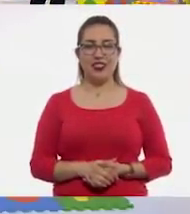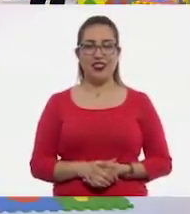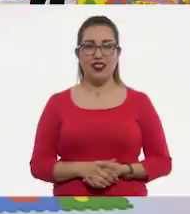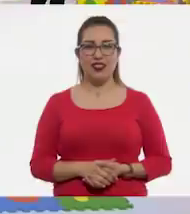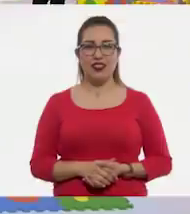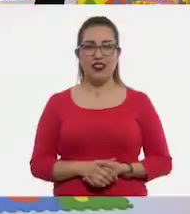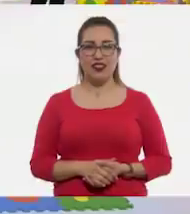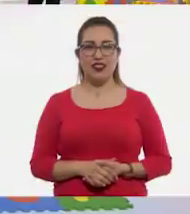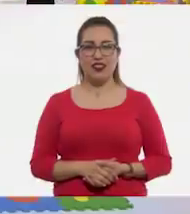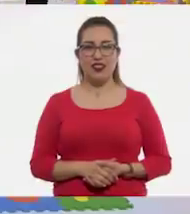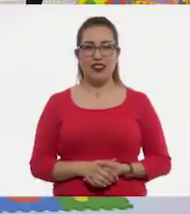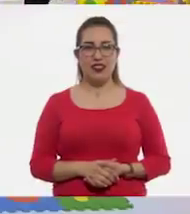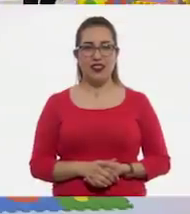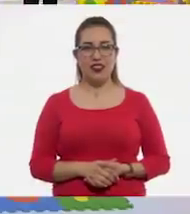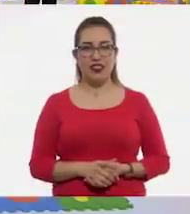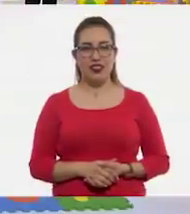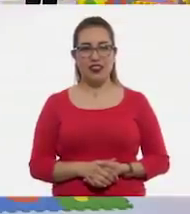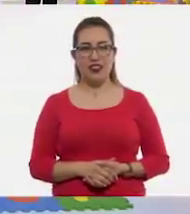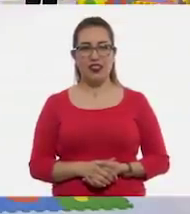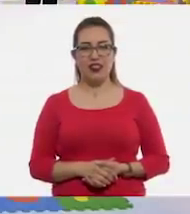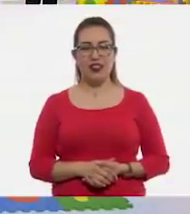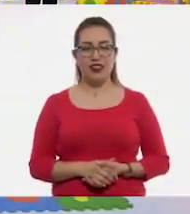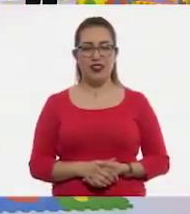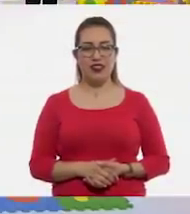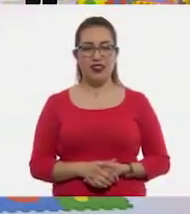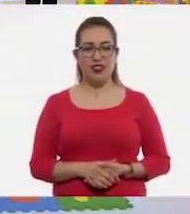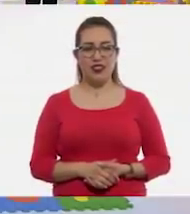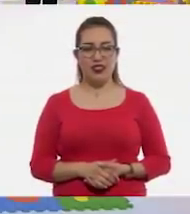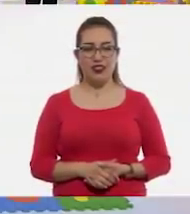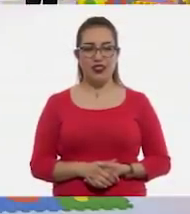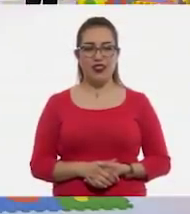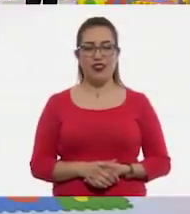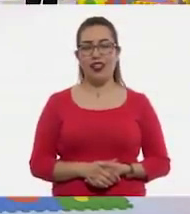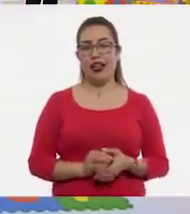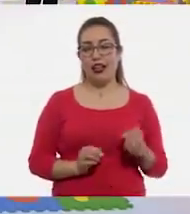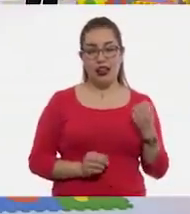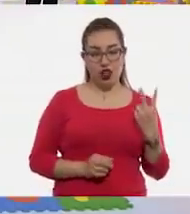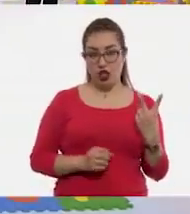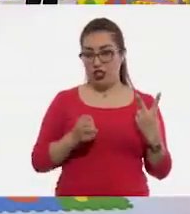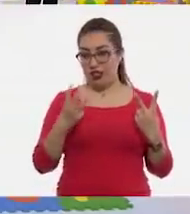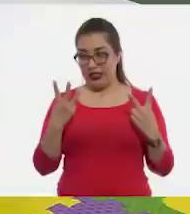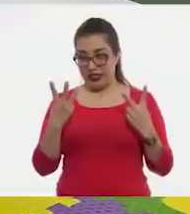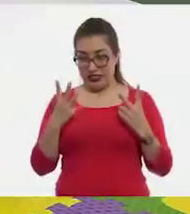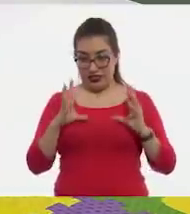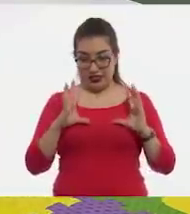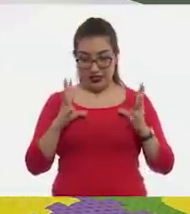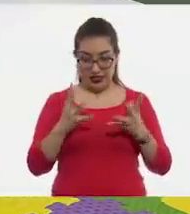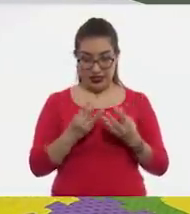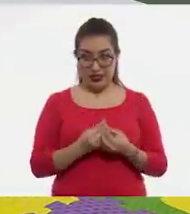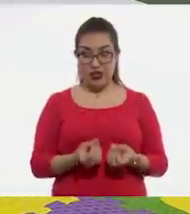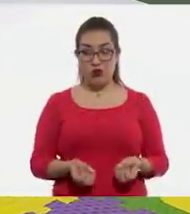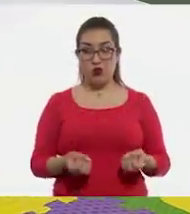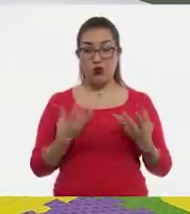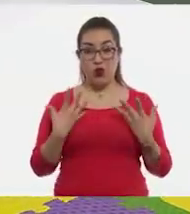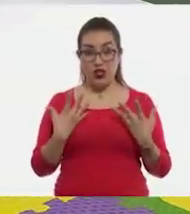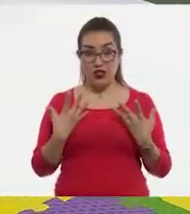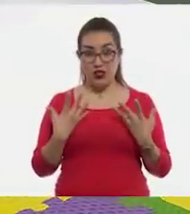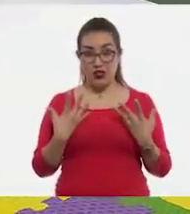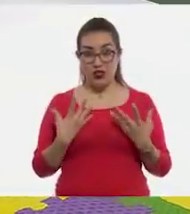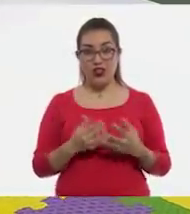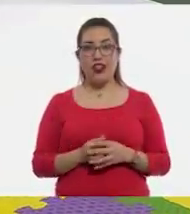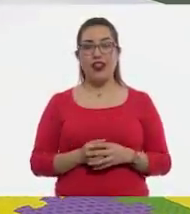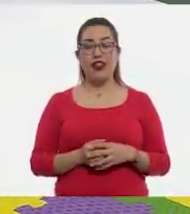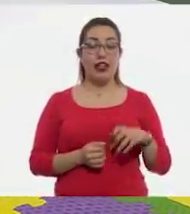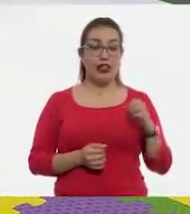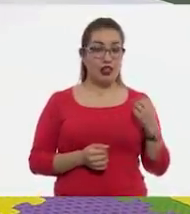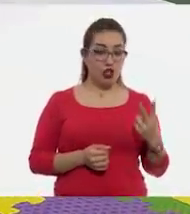a ver, hagamos la suma. Te tocó el número 3 y el número 2. ¿Cuánto es, niñas y niños?